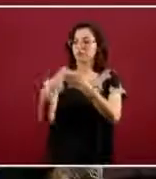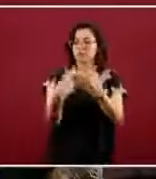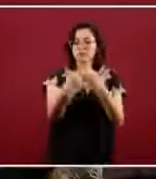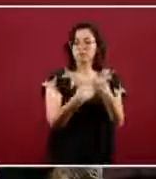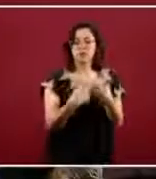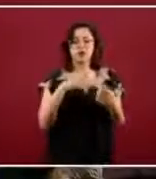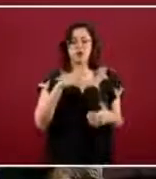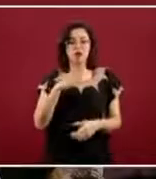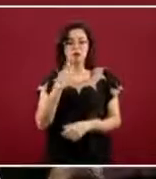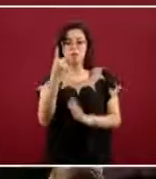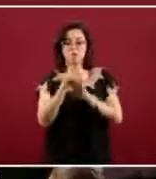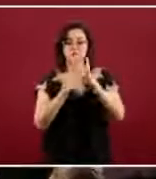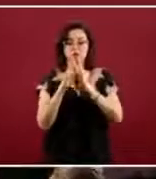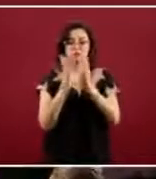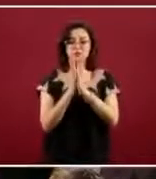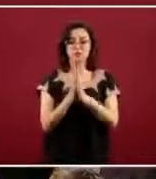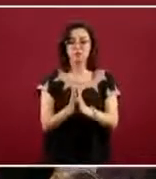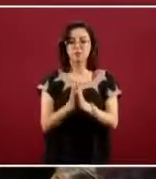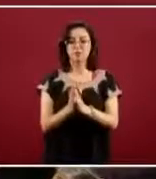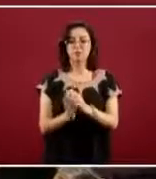¿Tenemos un video, por favor?